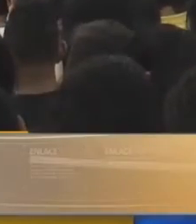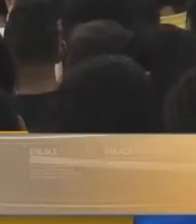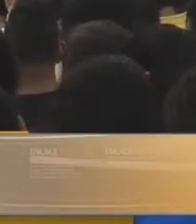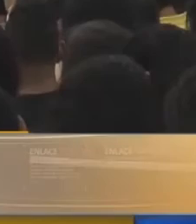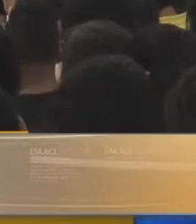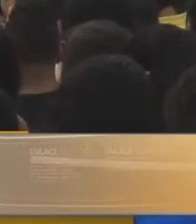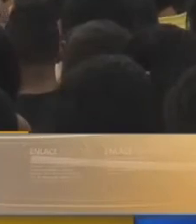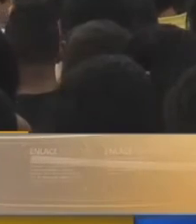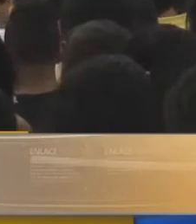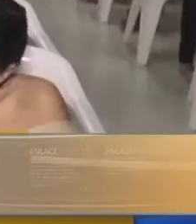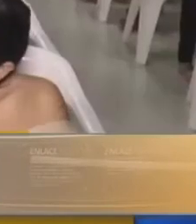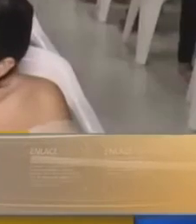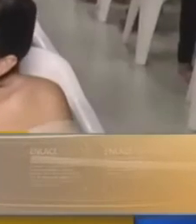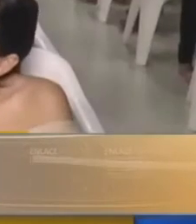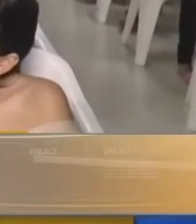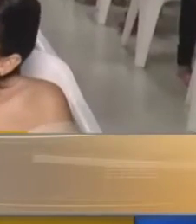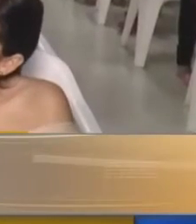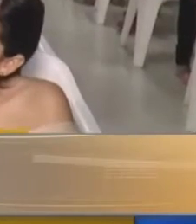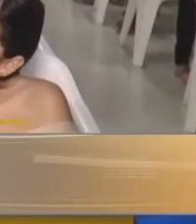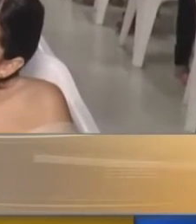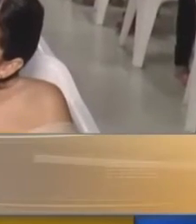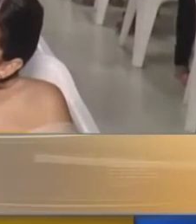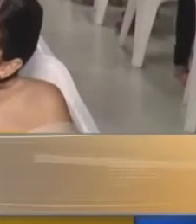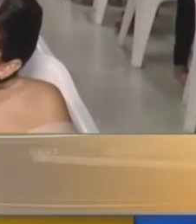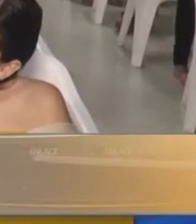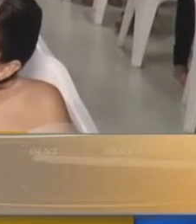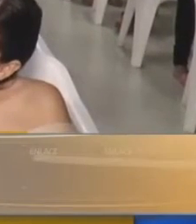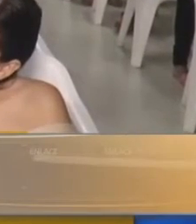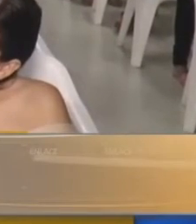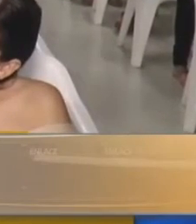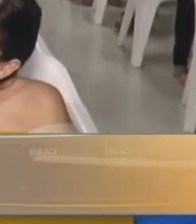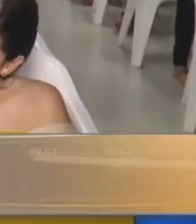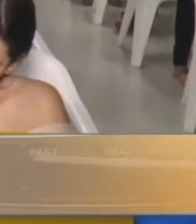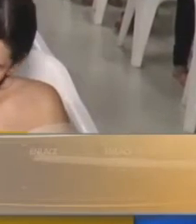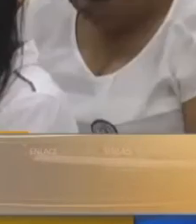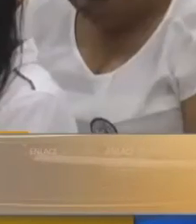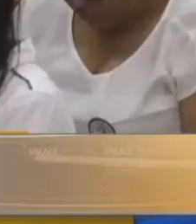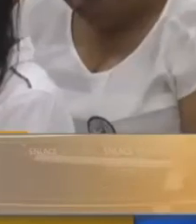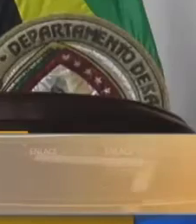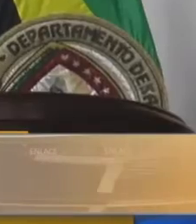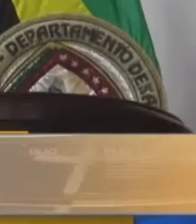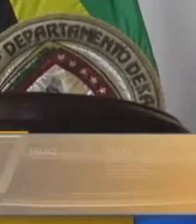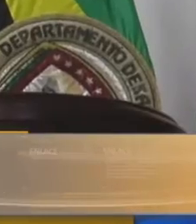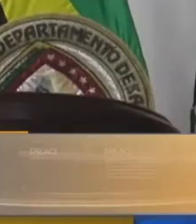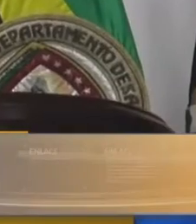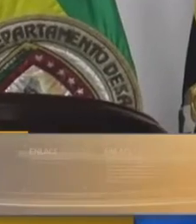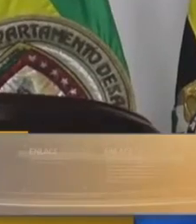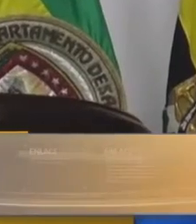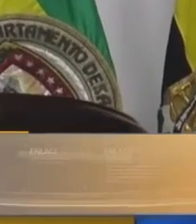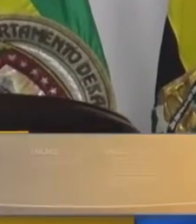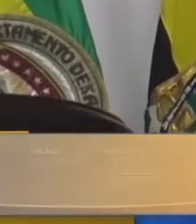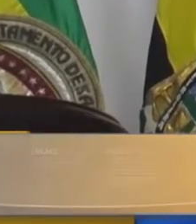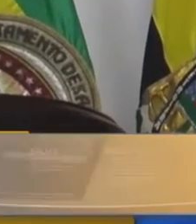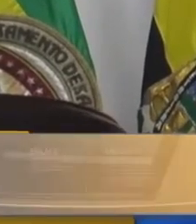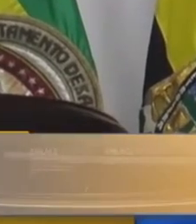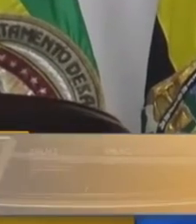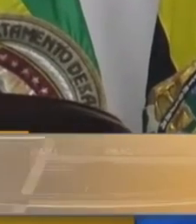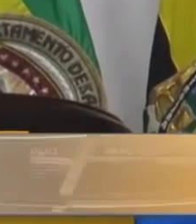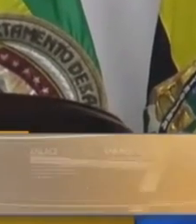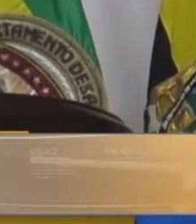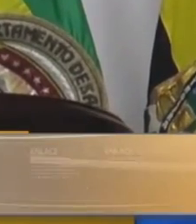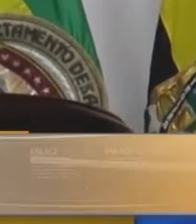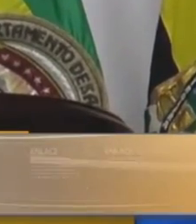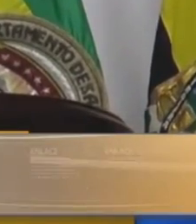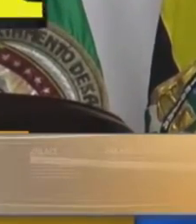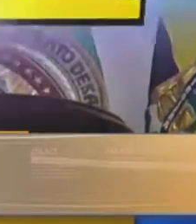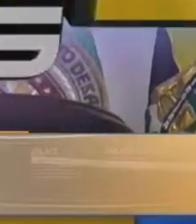Superior Cristo Rey, se cumple hasta ahora seminario pedagógico con miras a una educación en el posconflicto. Participa como conferencista el sacerdote